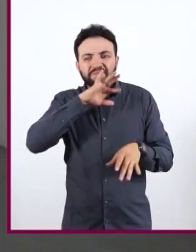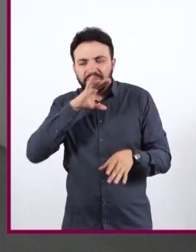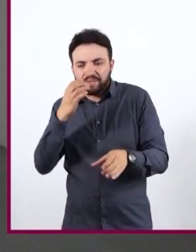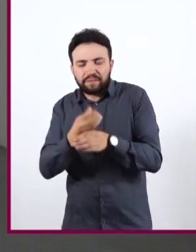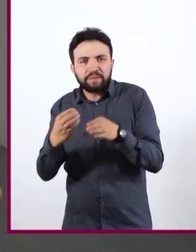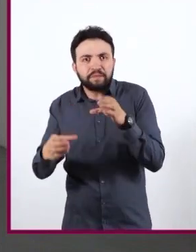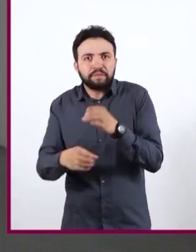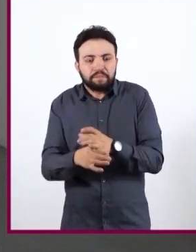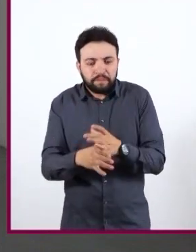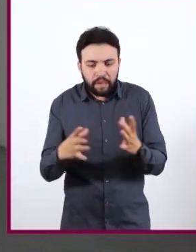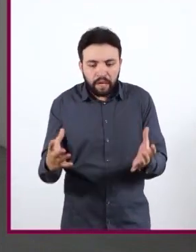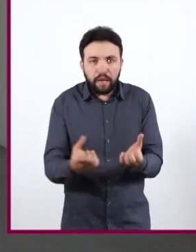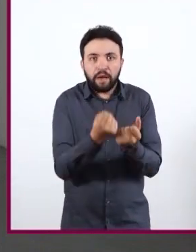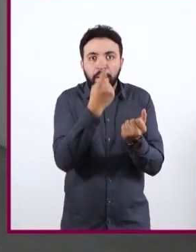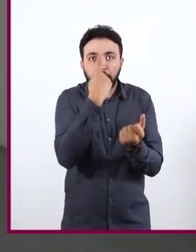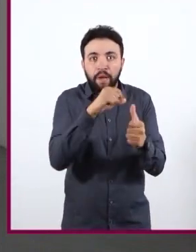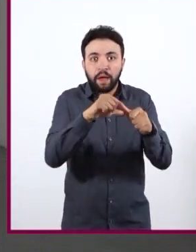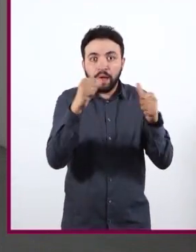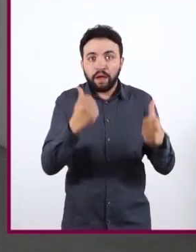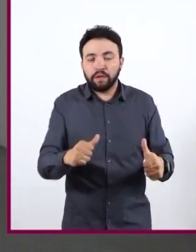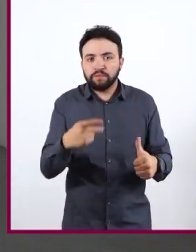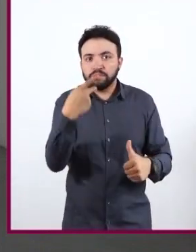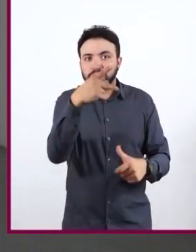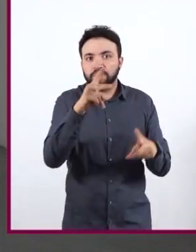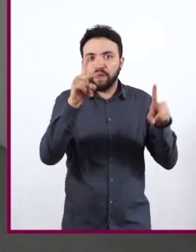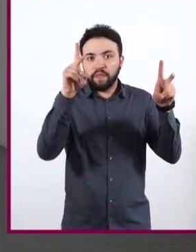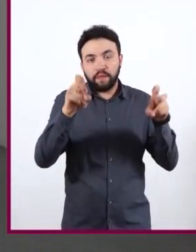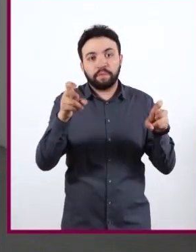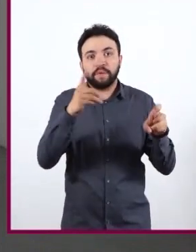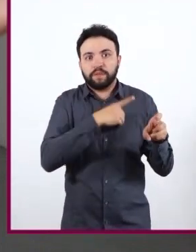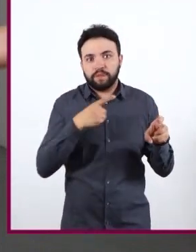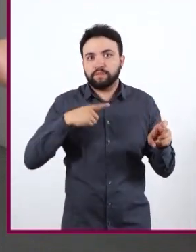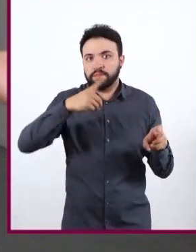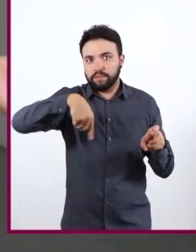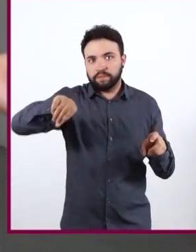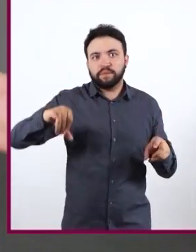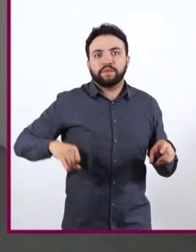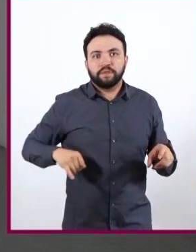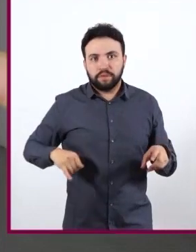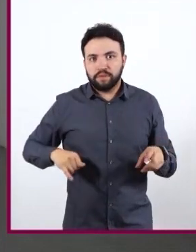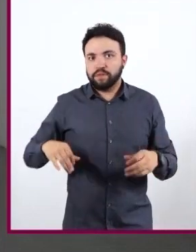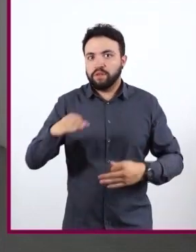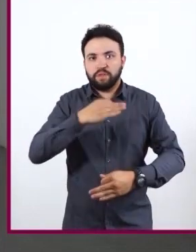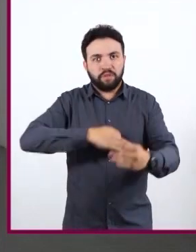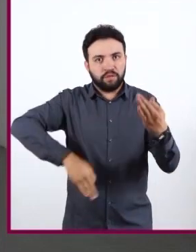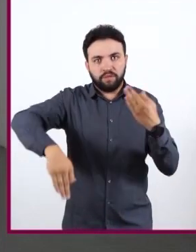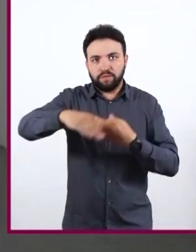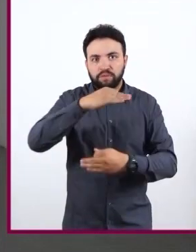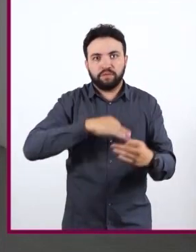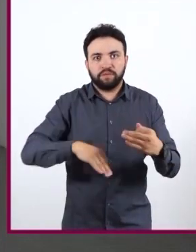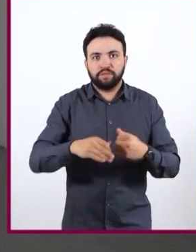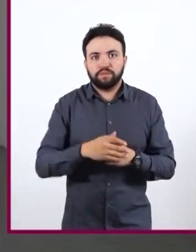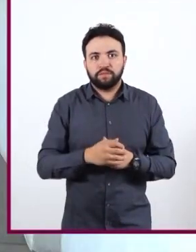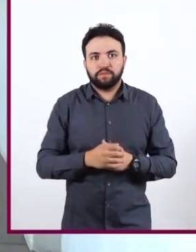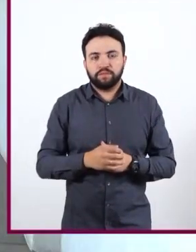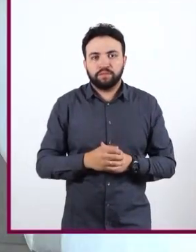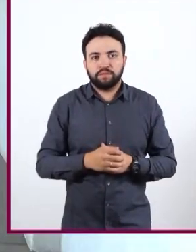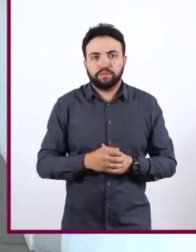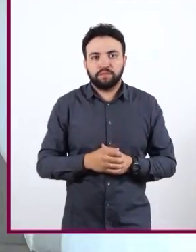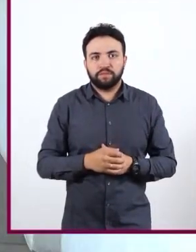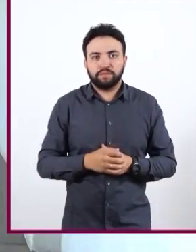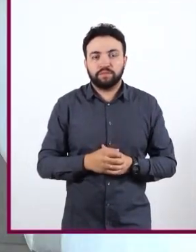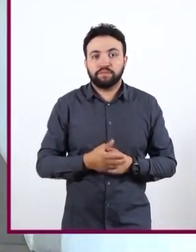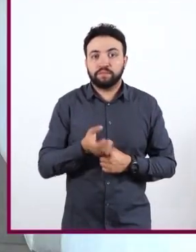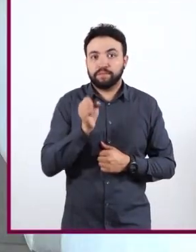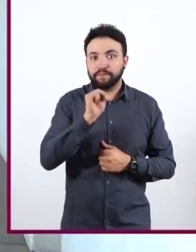de su obra, reflexiona sobre un tema que nos debe de interesar y preocupar a todos en la actualidad, el antropoceno. Sí,